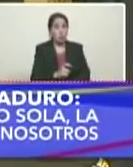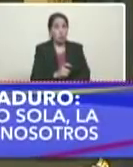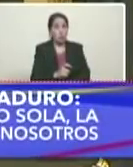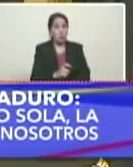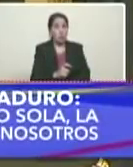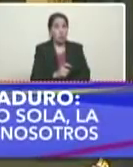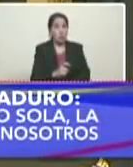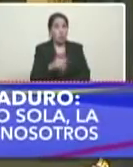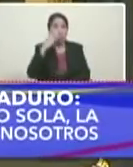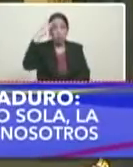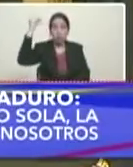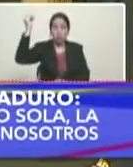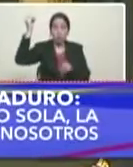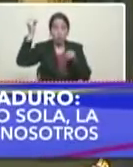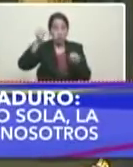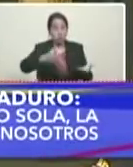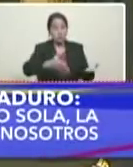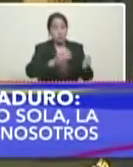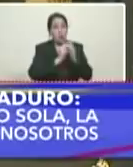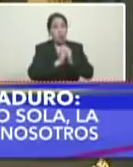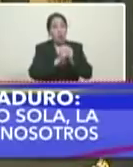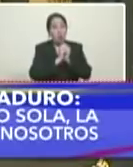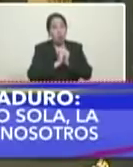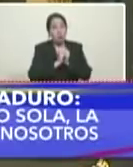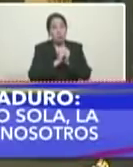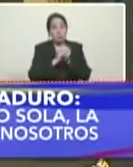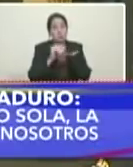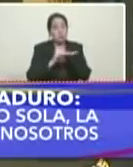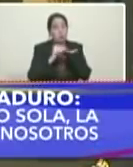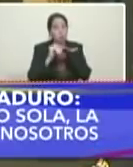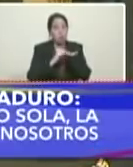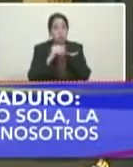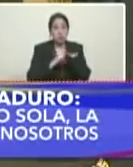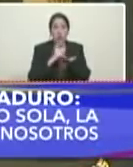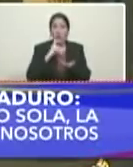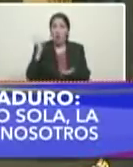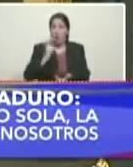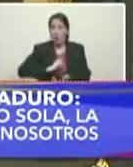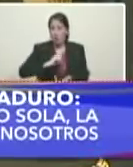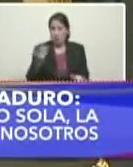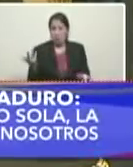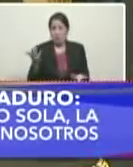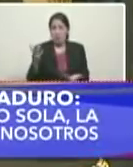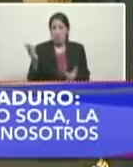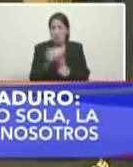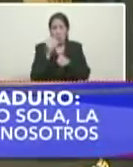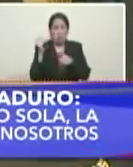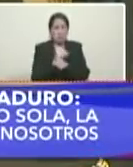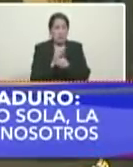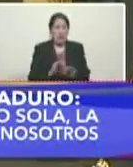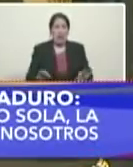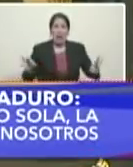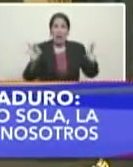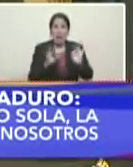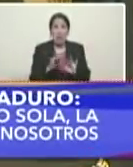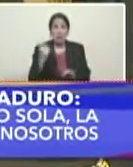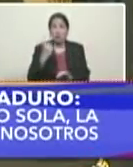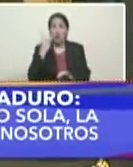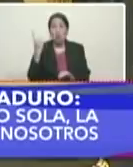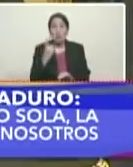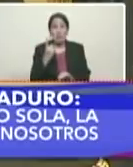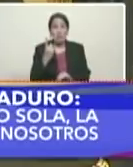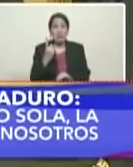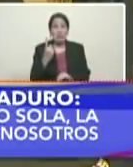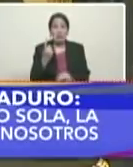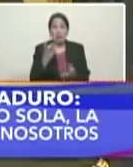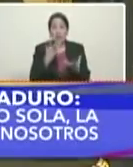encomiendo te adiós cura tu odio con el odio nos logrado nada ni lograrás nada solamente lograrás